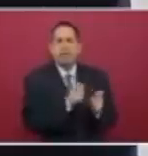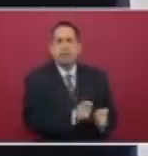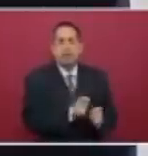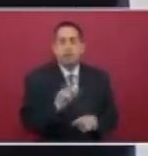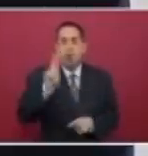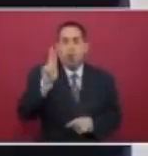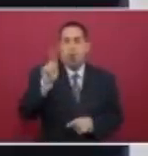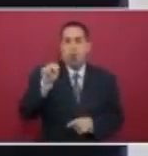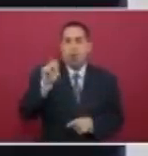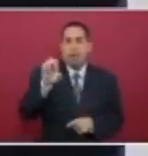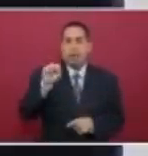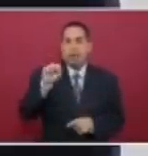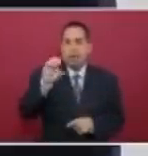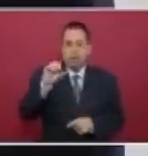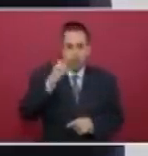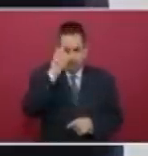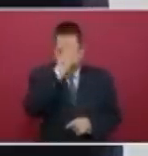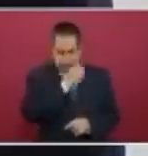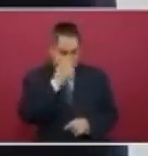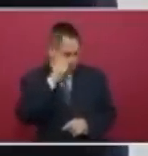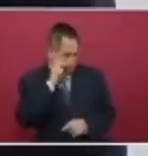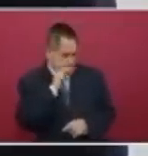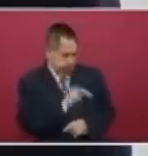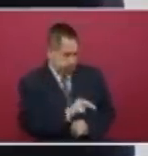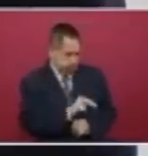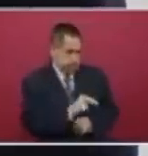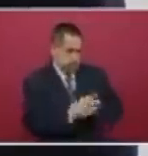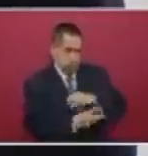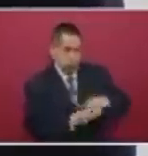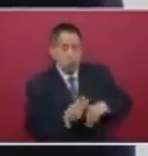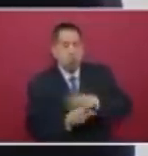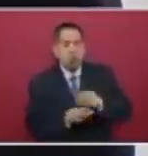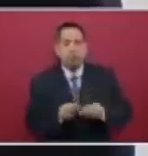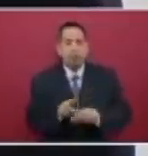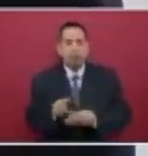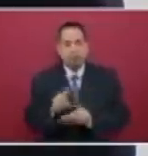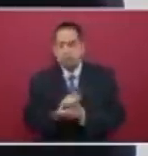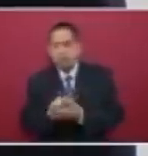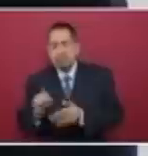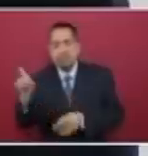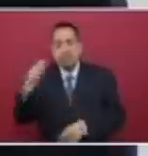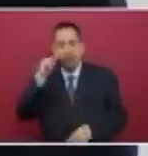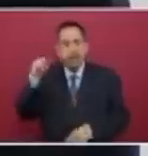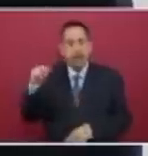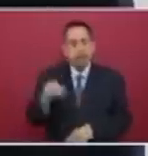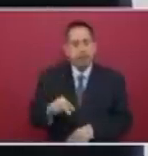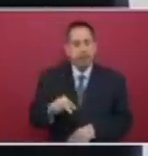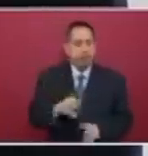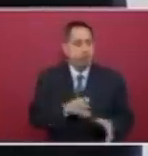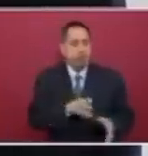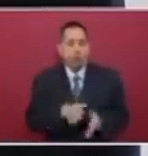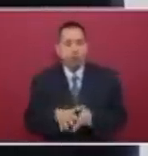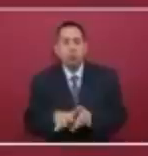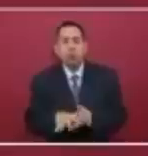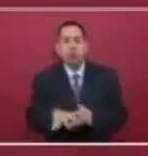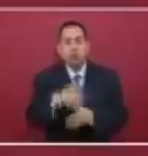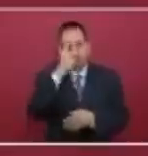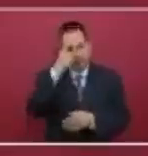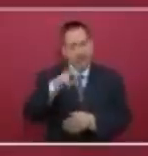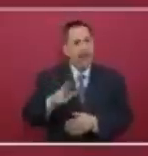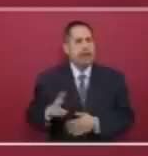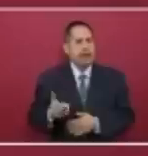tratar y se va a regresar a la cuenca de el río cuautla